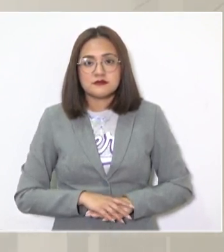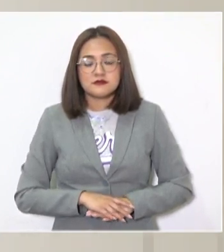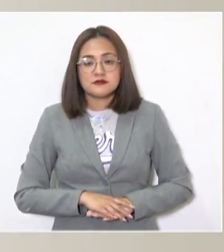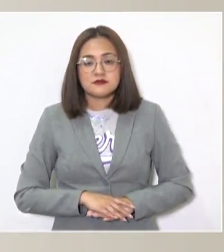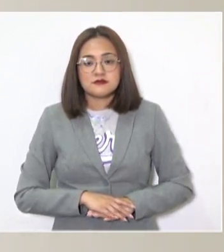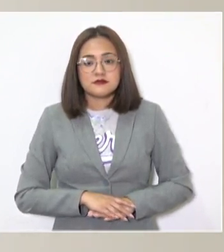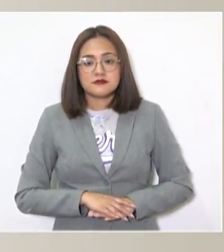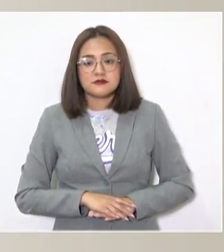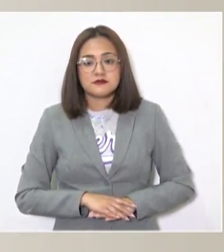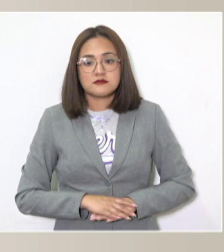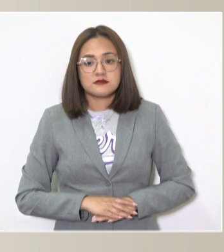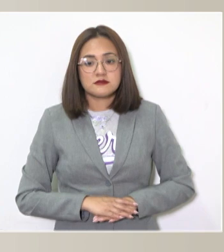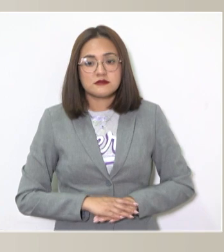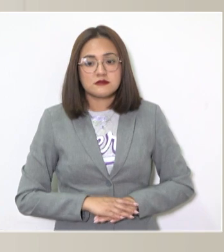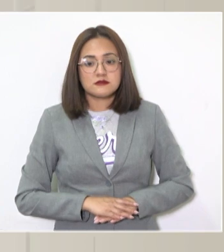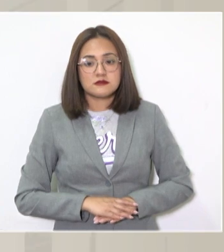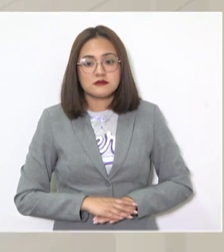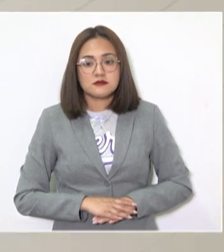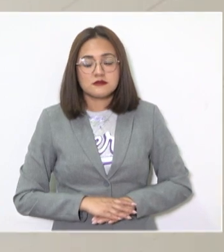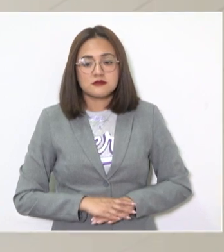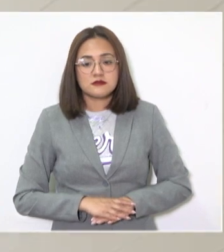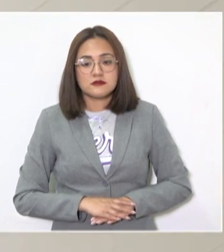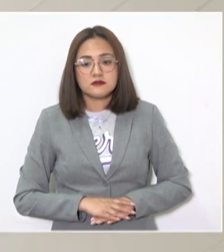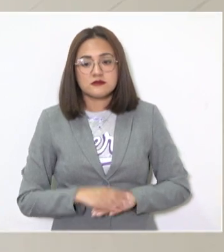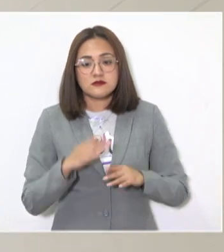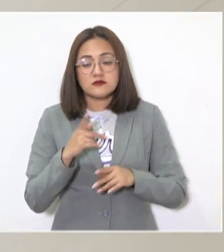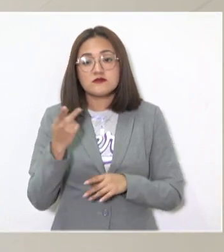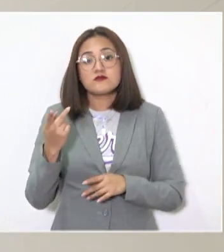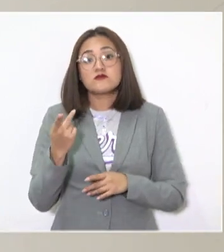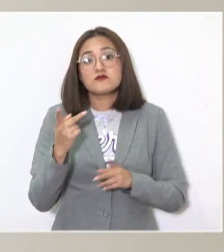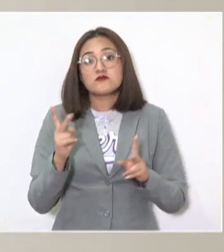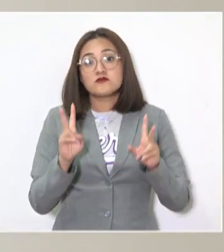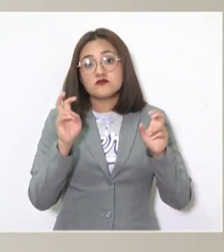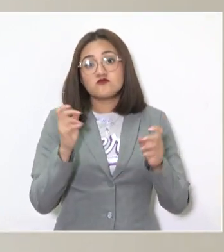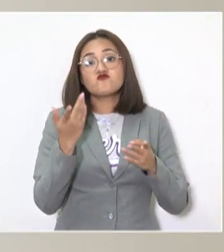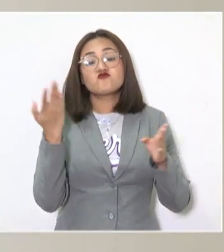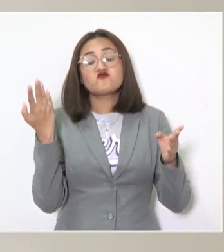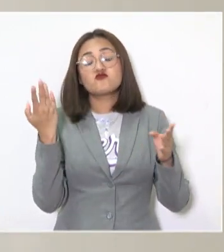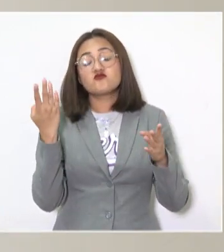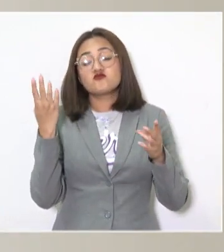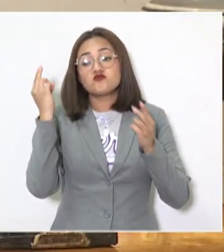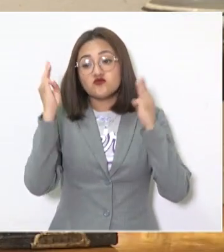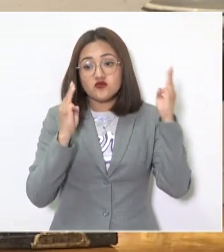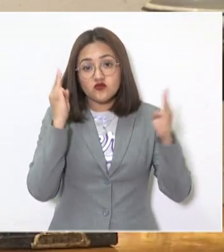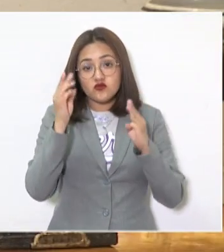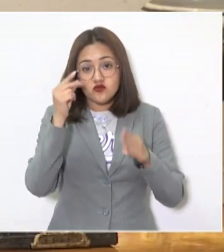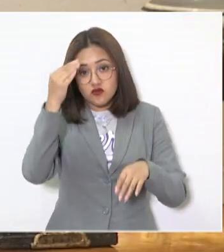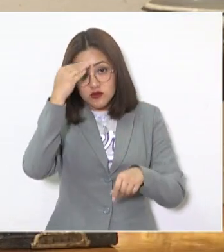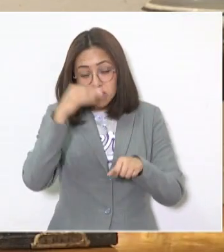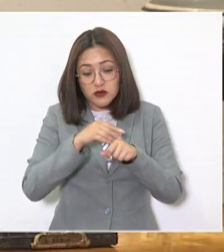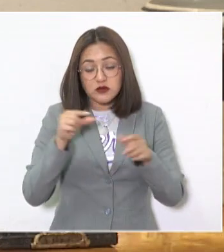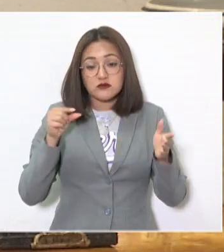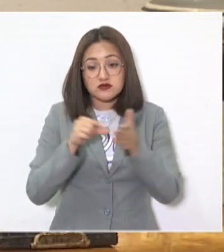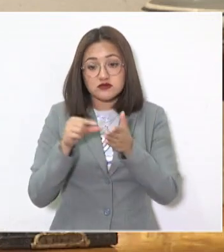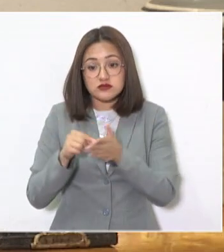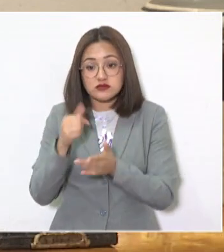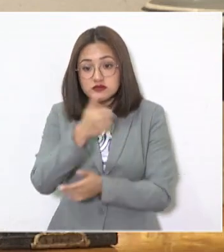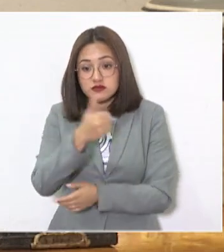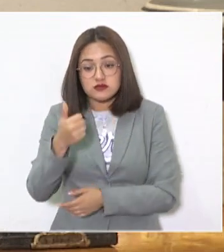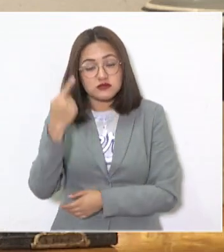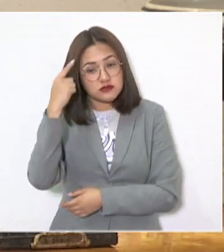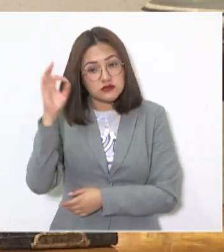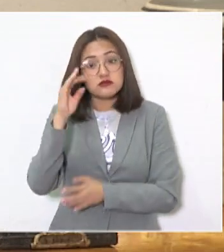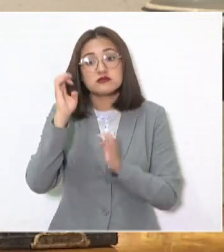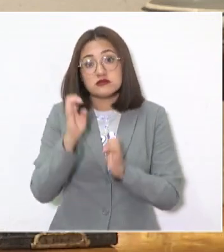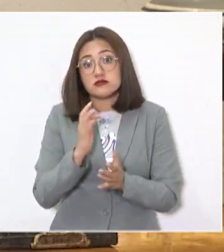Sobre el proyecto de colocar los microchips a las piezas de museos. Está en proceso eso. Yo espero que ya esté